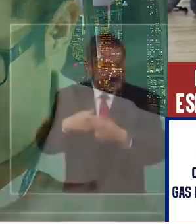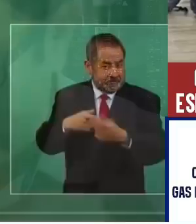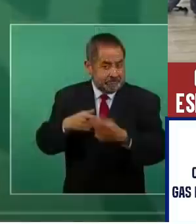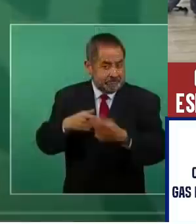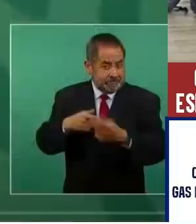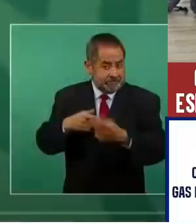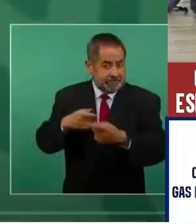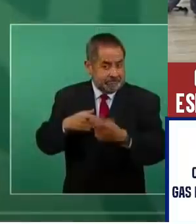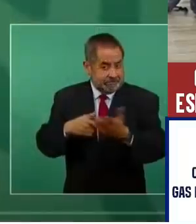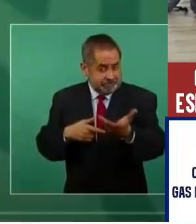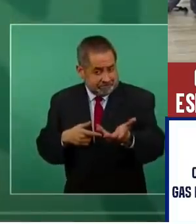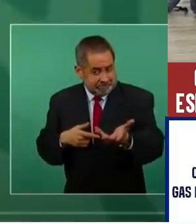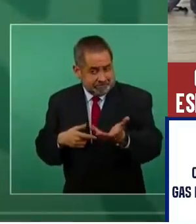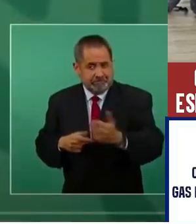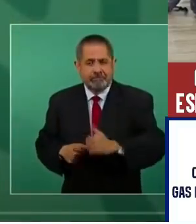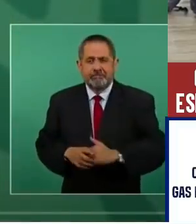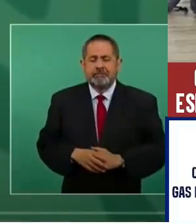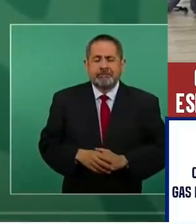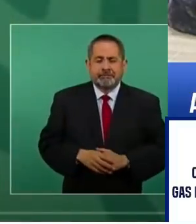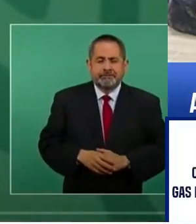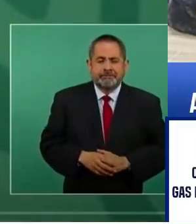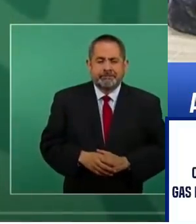escuchar.